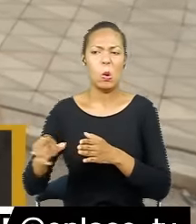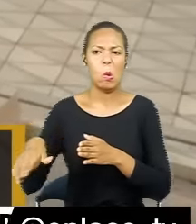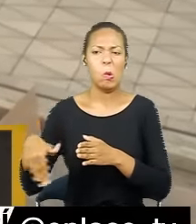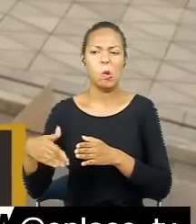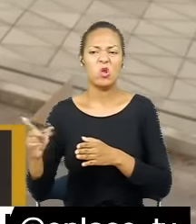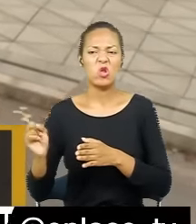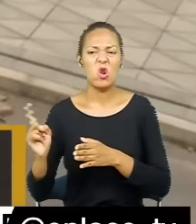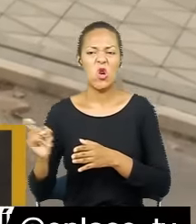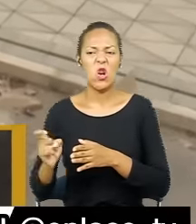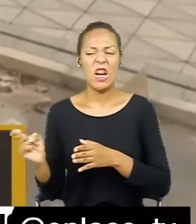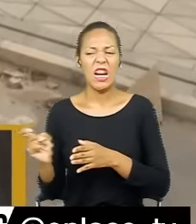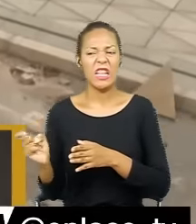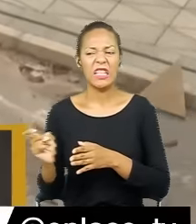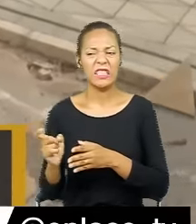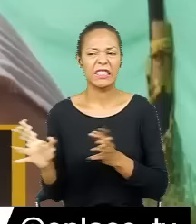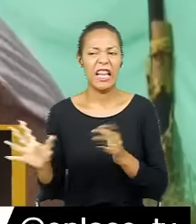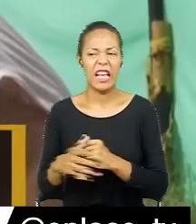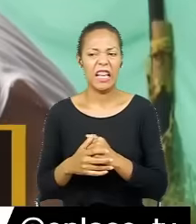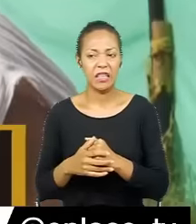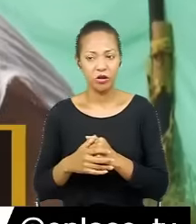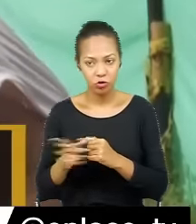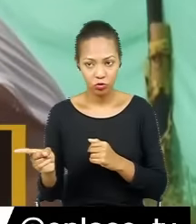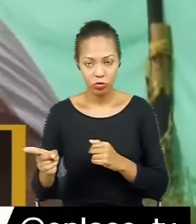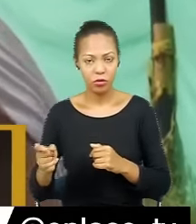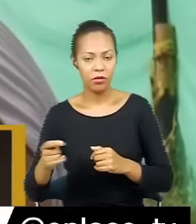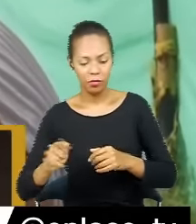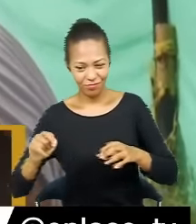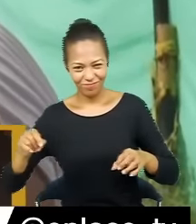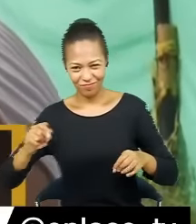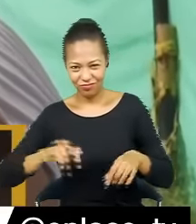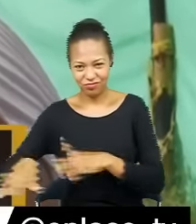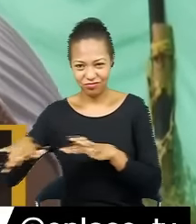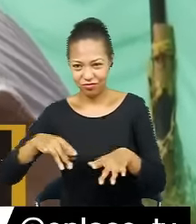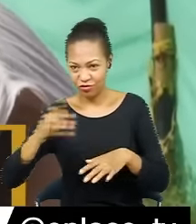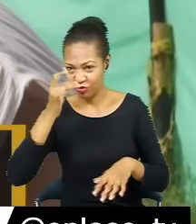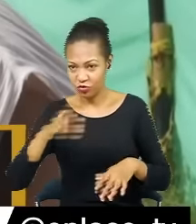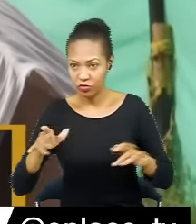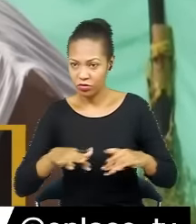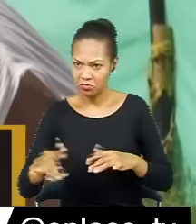conexión subterránea con la tubería madre de Aguas Negras, y ahí se evidencia que